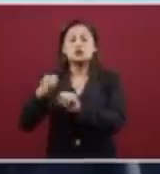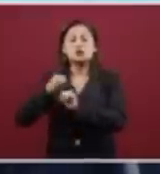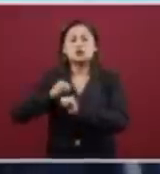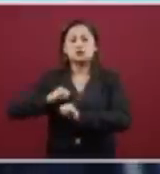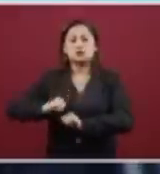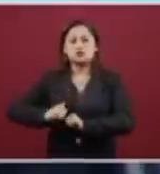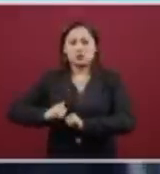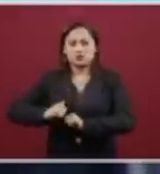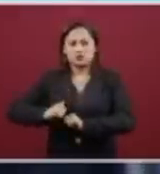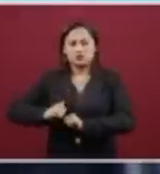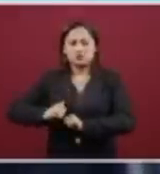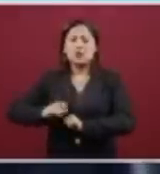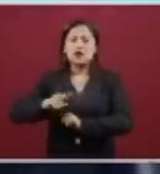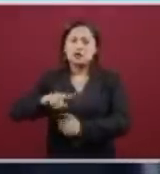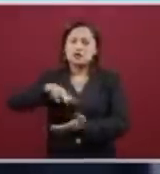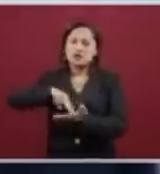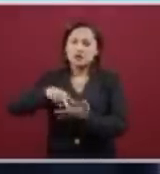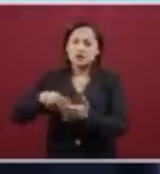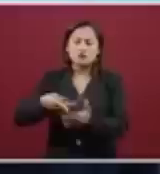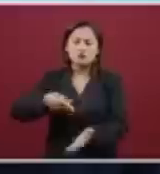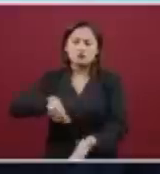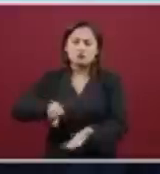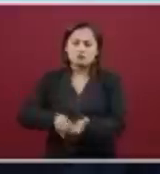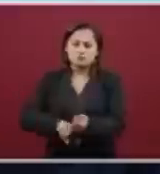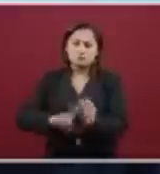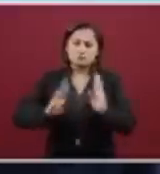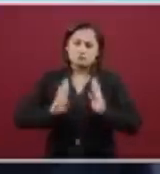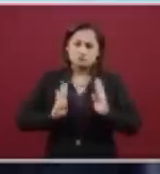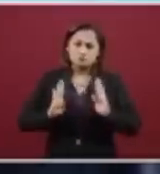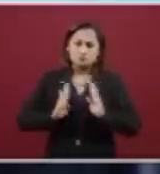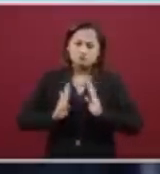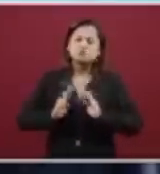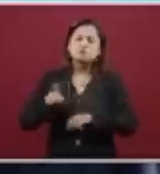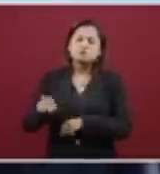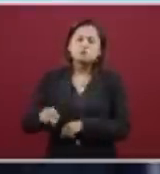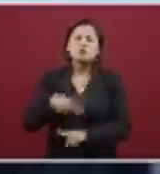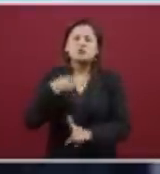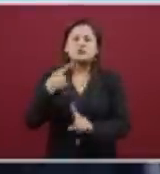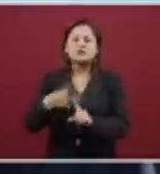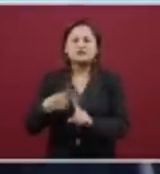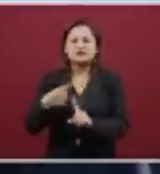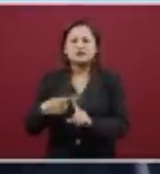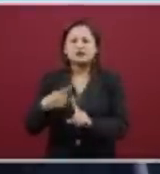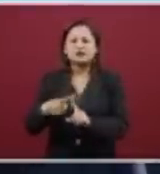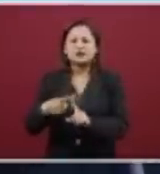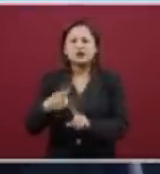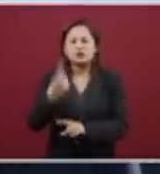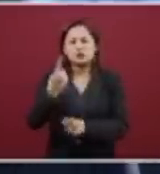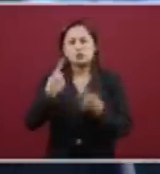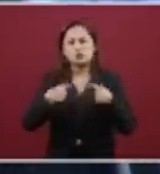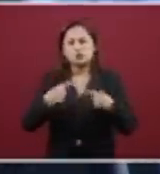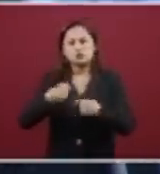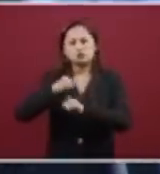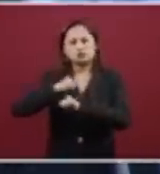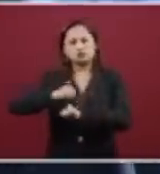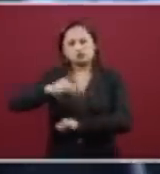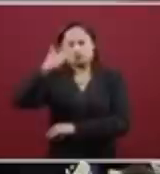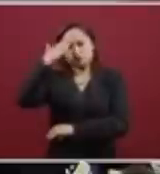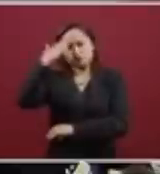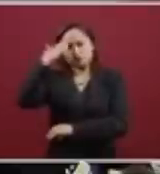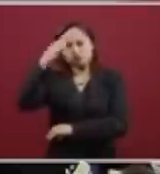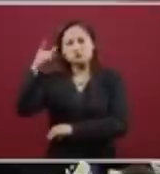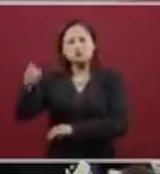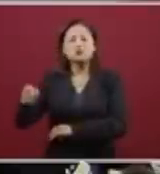del ejército y el responsable directo de la obra será el general ingeniero